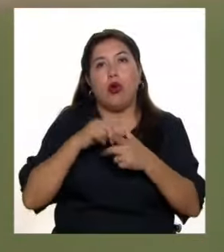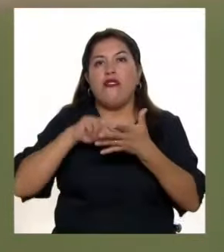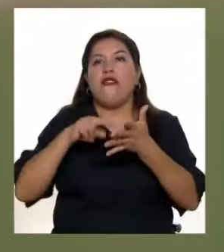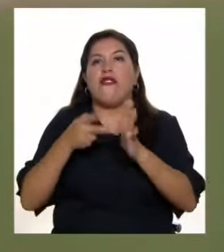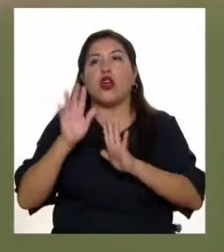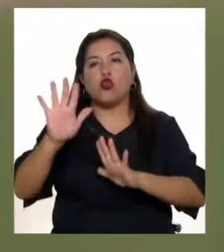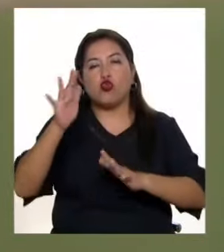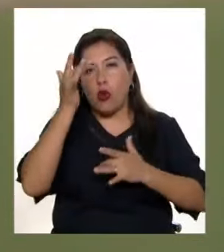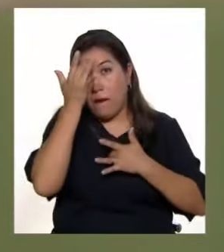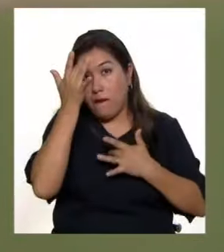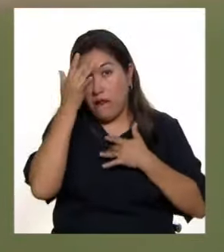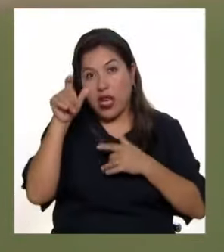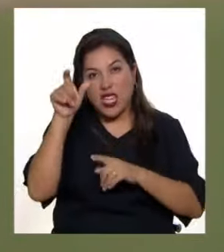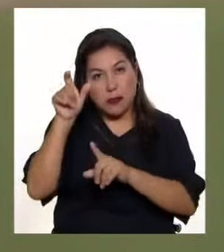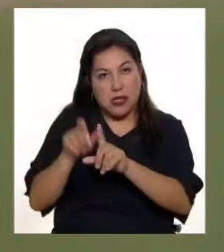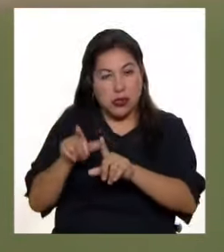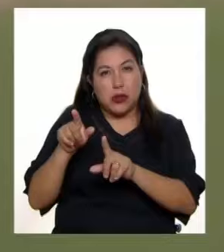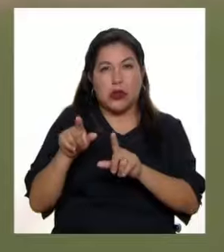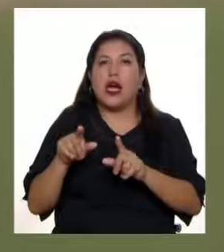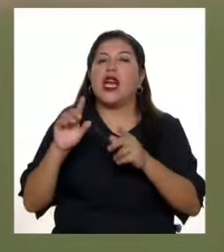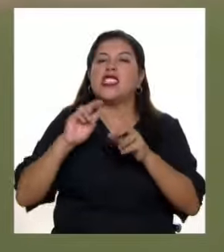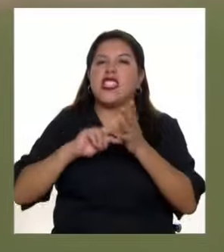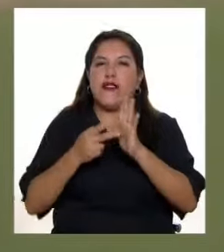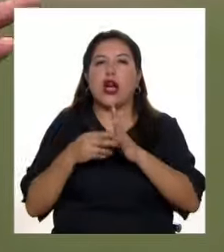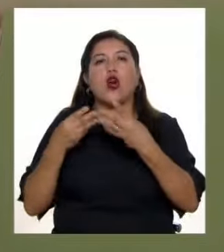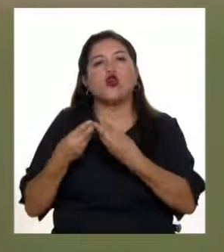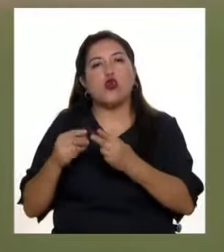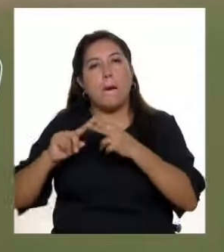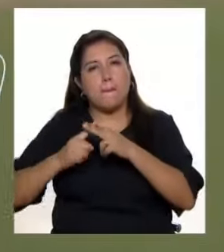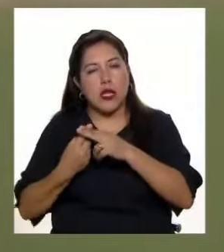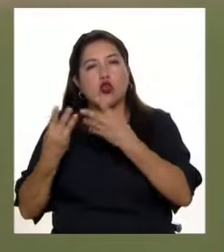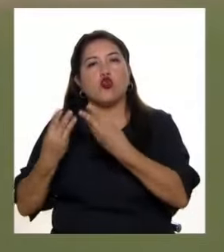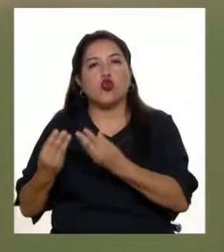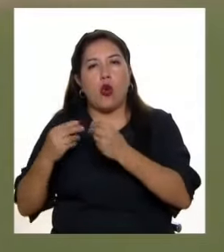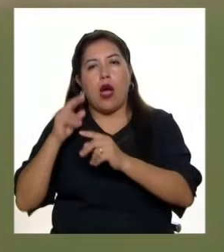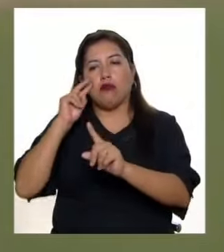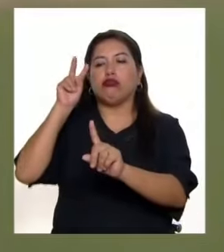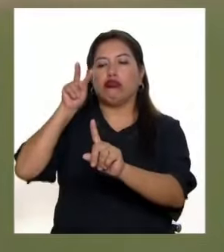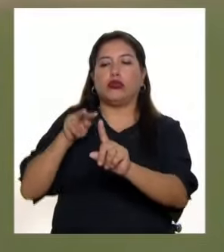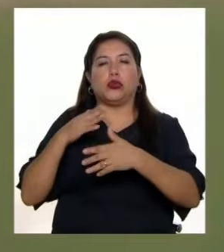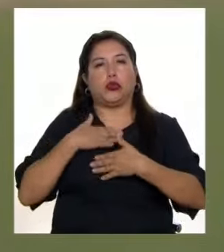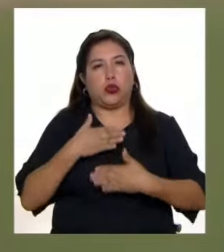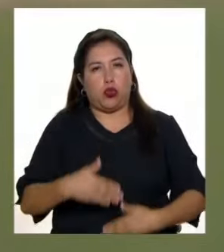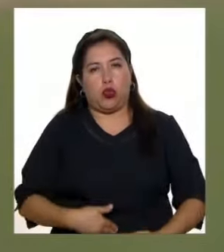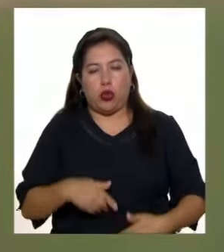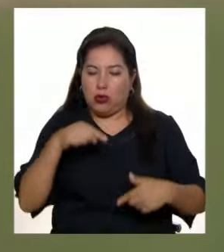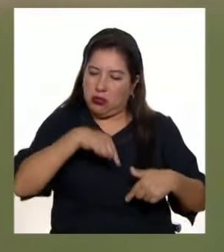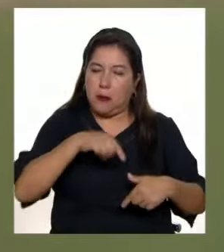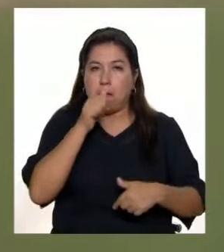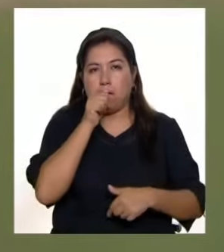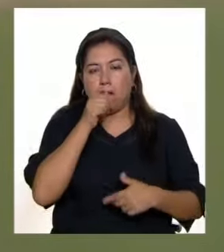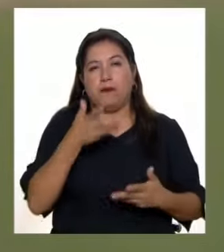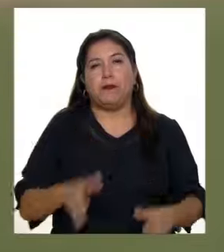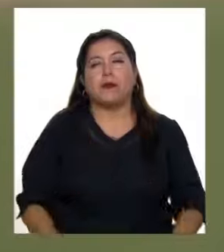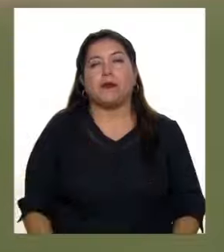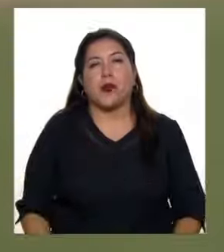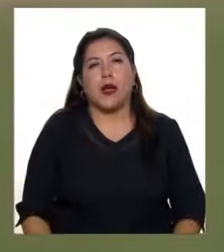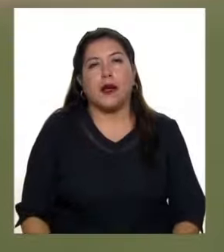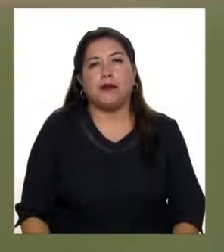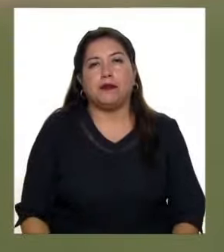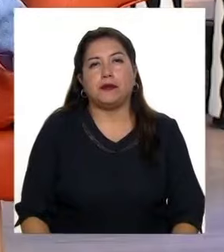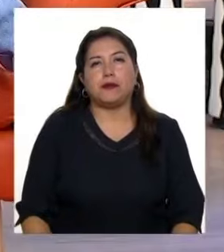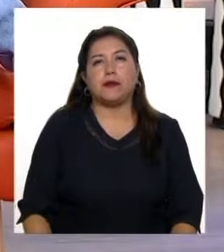es algo leve. Viendo los exámenes de la parte anatómica. Yo claro. Quiero precisar, es un mensaje que el doctor Medina está haciendo a todos los